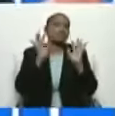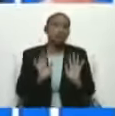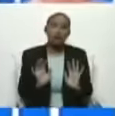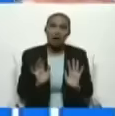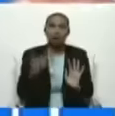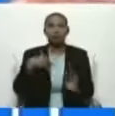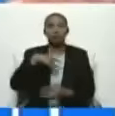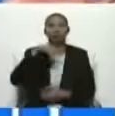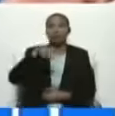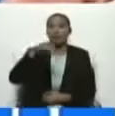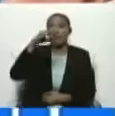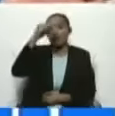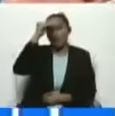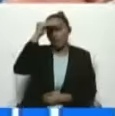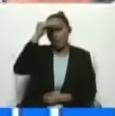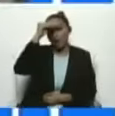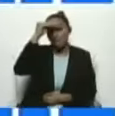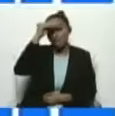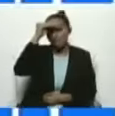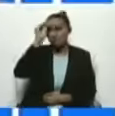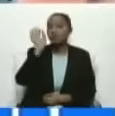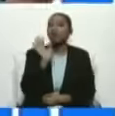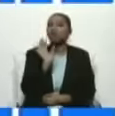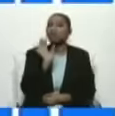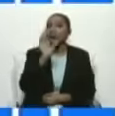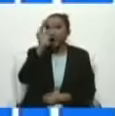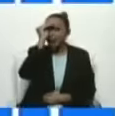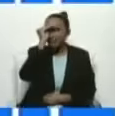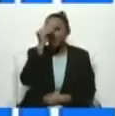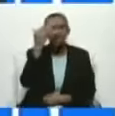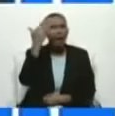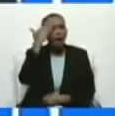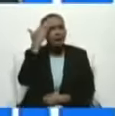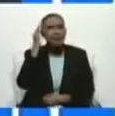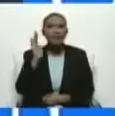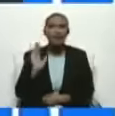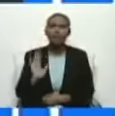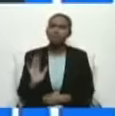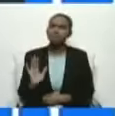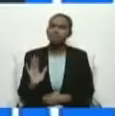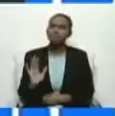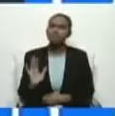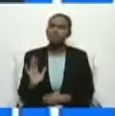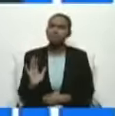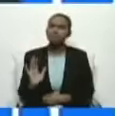también aprendimos a diagnosticar y a saber.